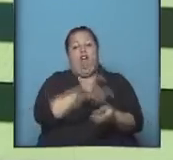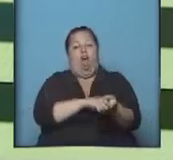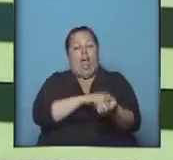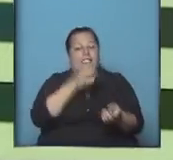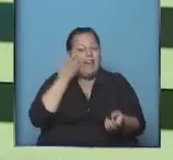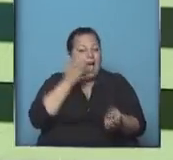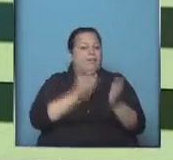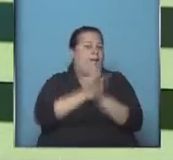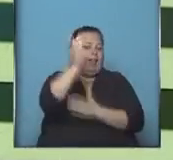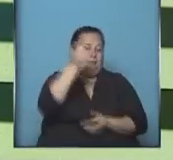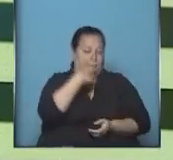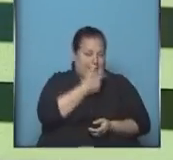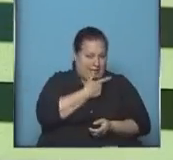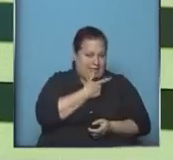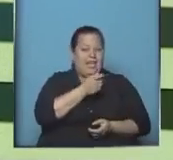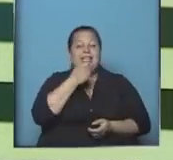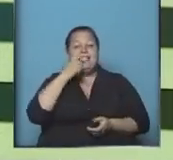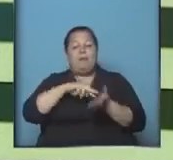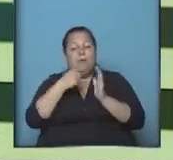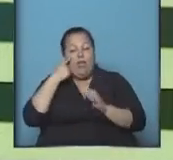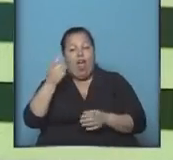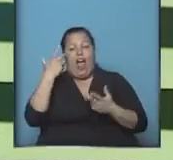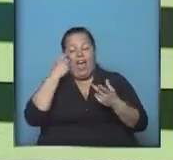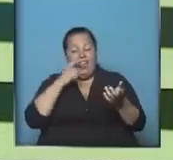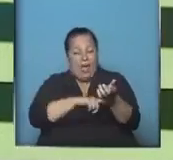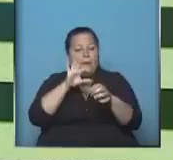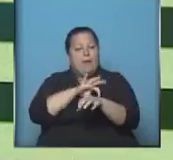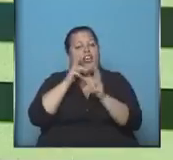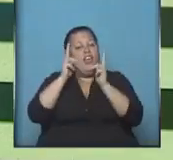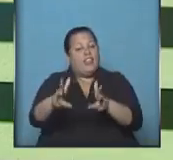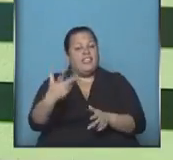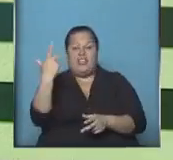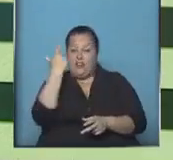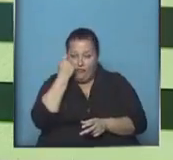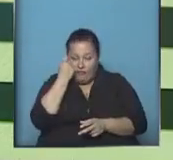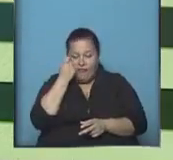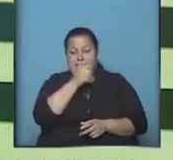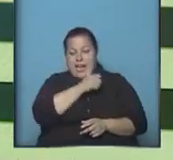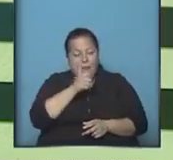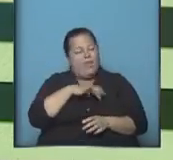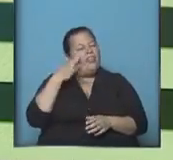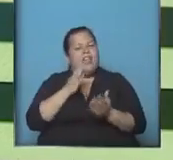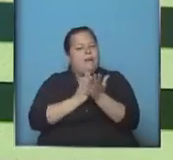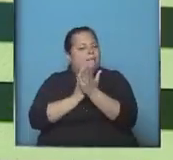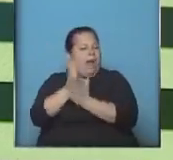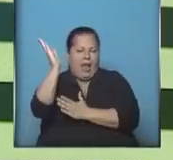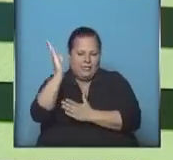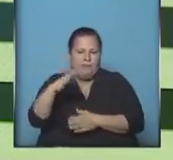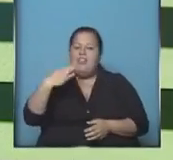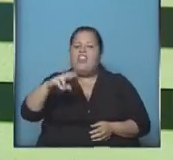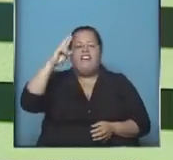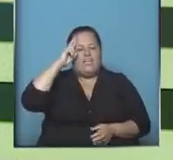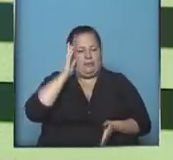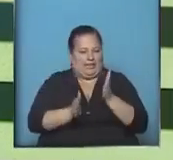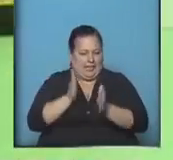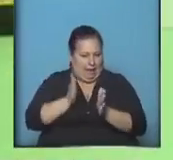toma de por vida pastillas si no tiene retinopatía diabética y el oftalmólogo indicó aplicación de remedios debe perpetuarse y respetar